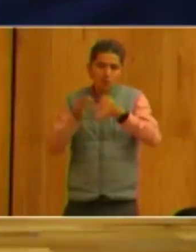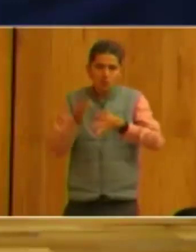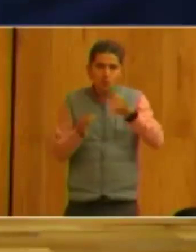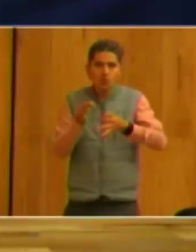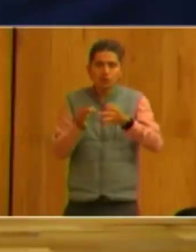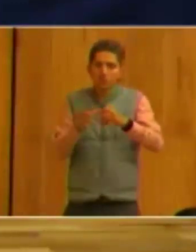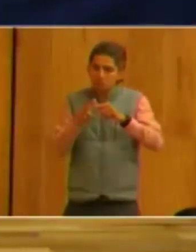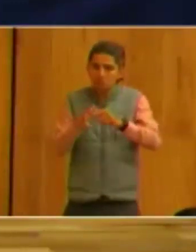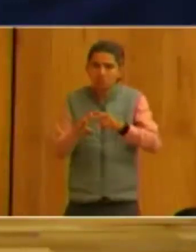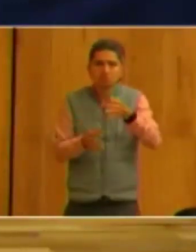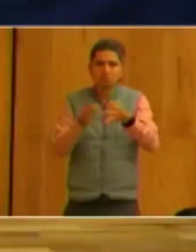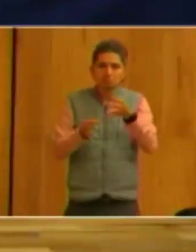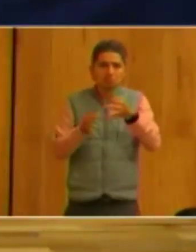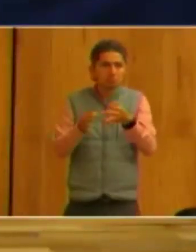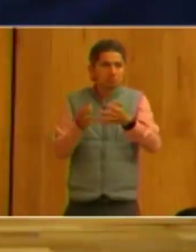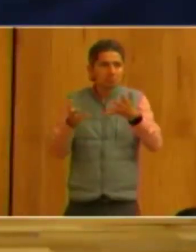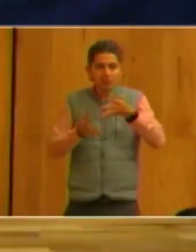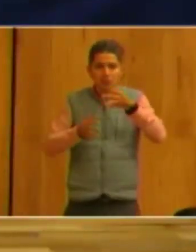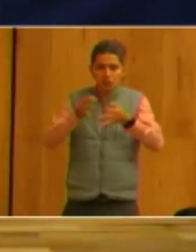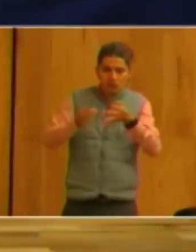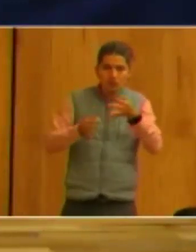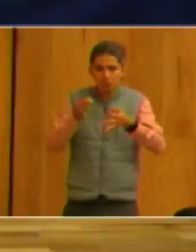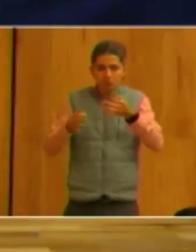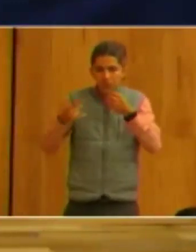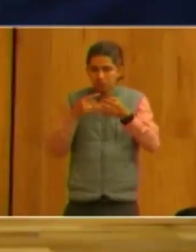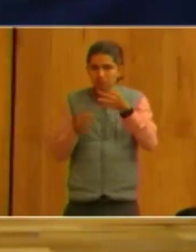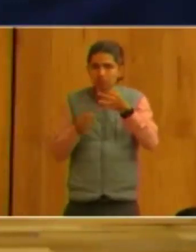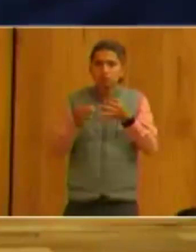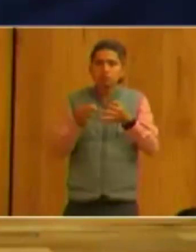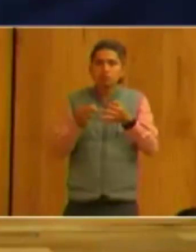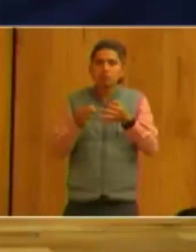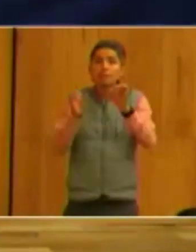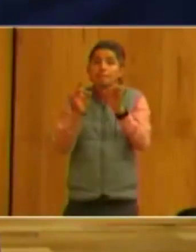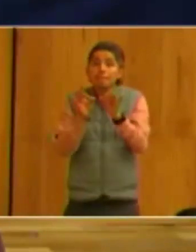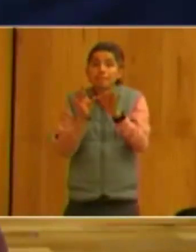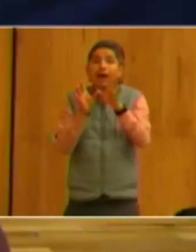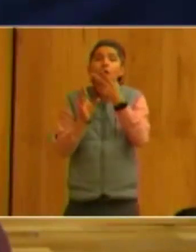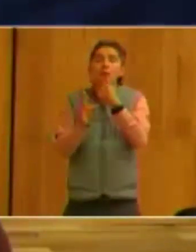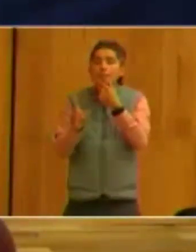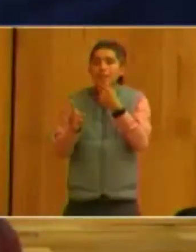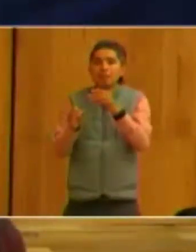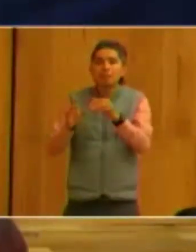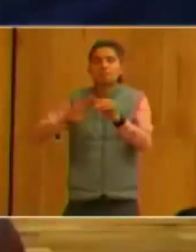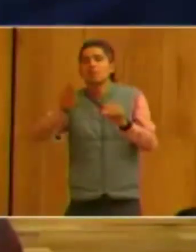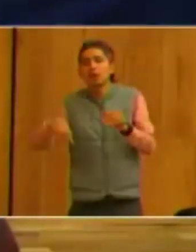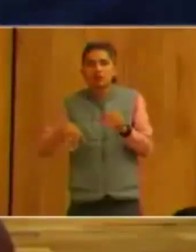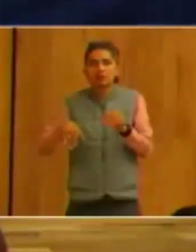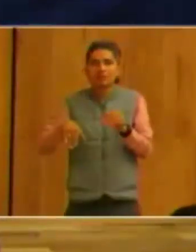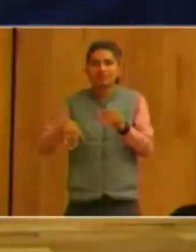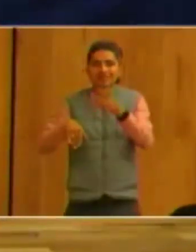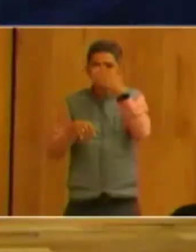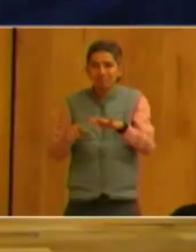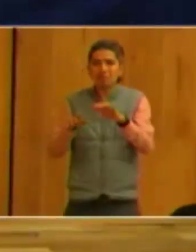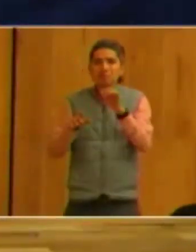está pues desarrollando el juicio y muere el delincuente. Sabemos pues que con la muerte del